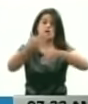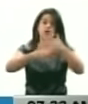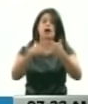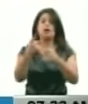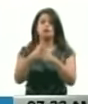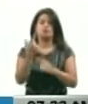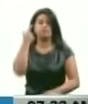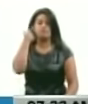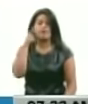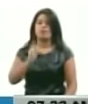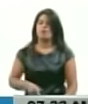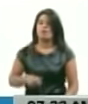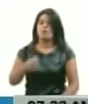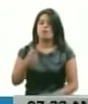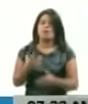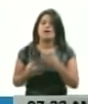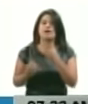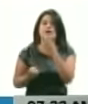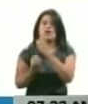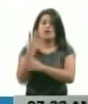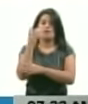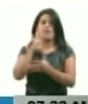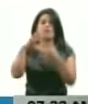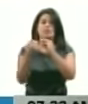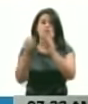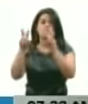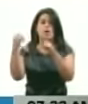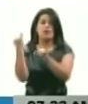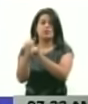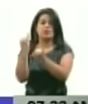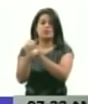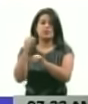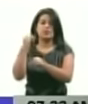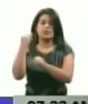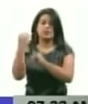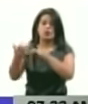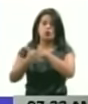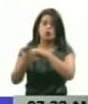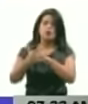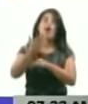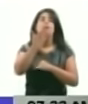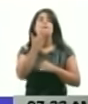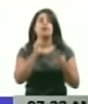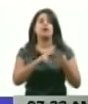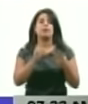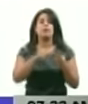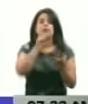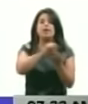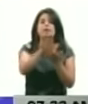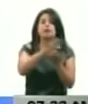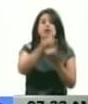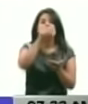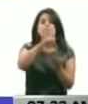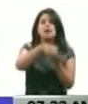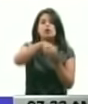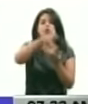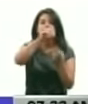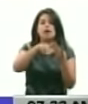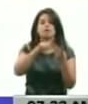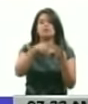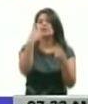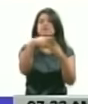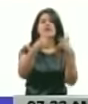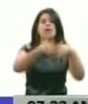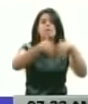la Biblioteca Nacional de Venezuela, la editorial El Perro y la Rana, Monte Ávila Editores, Biblioteca Ayacucho, han